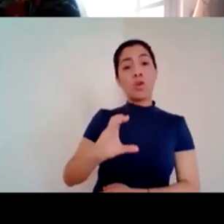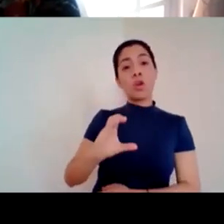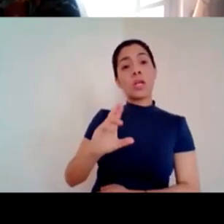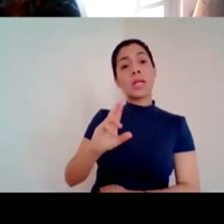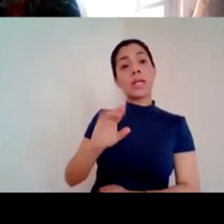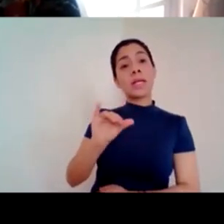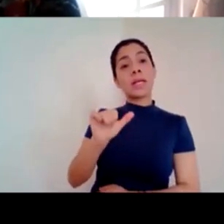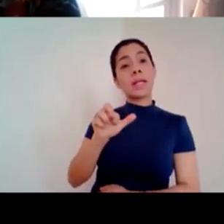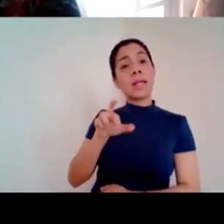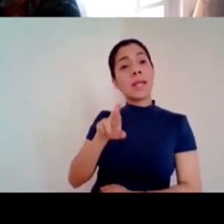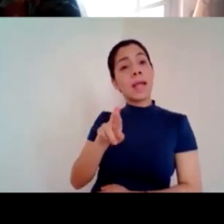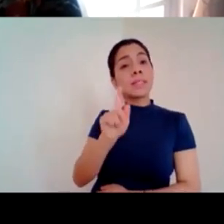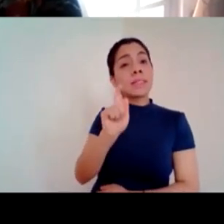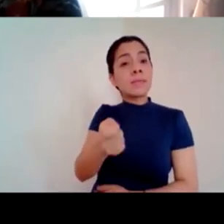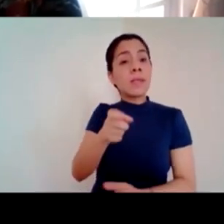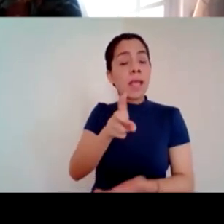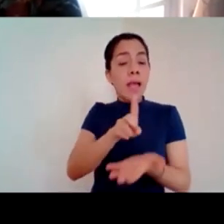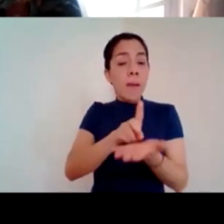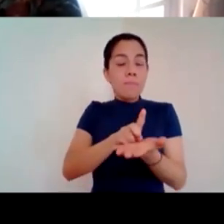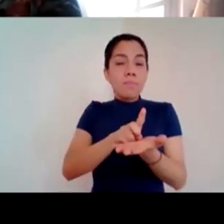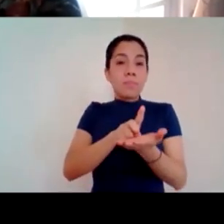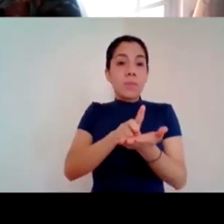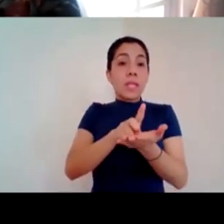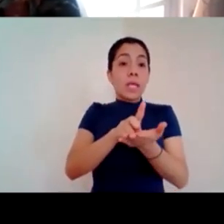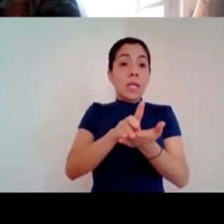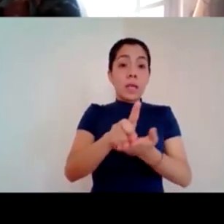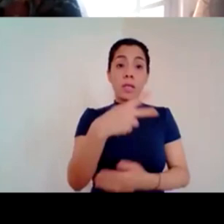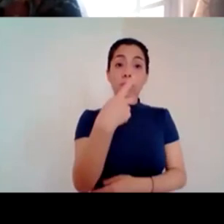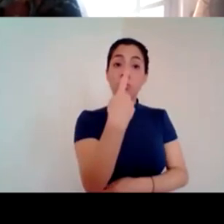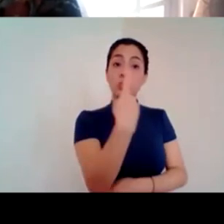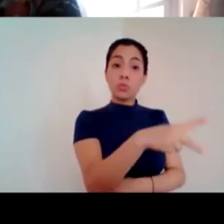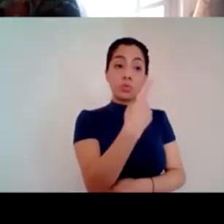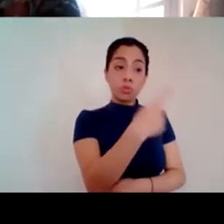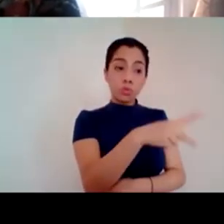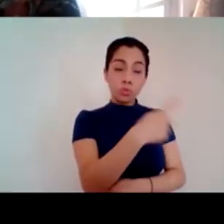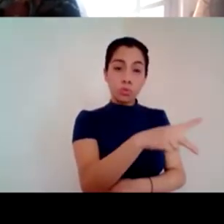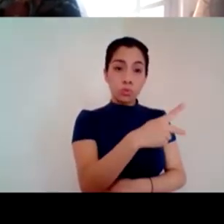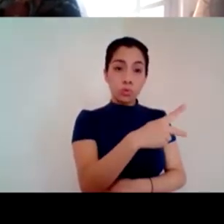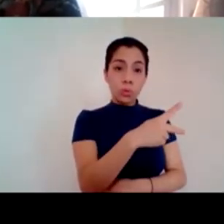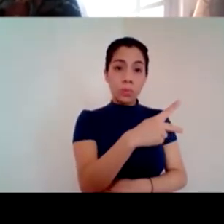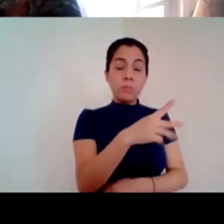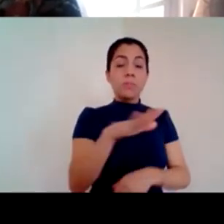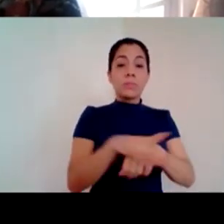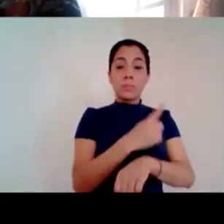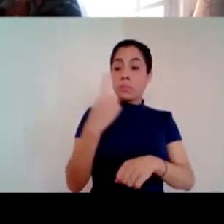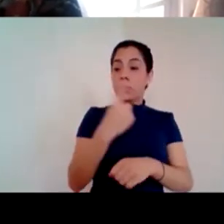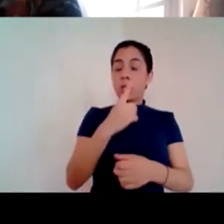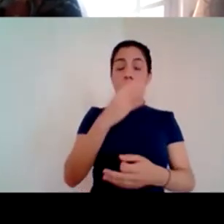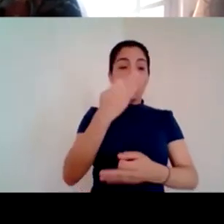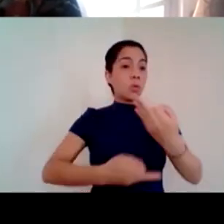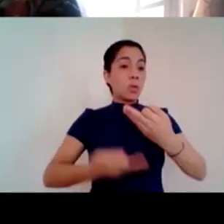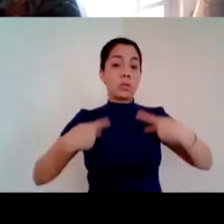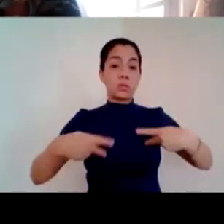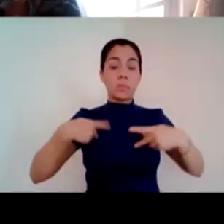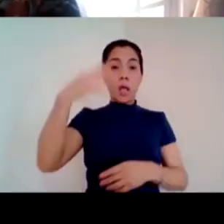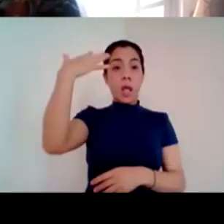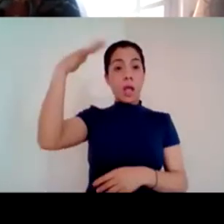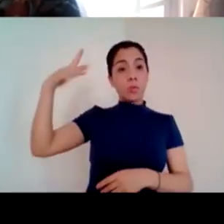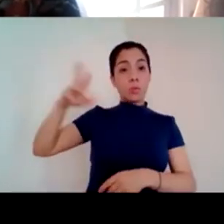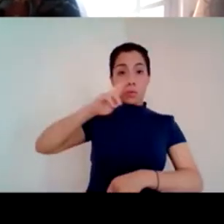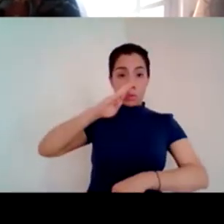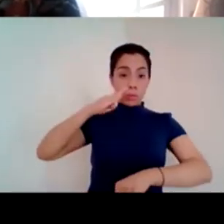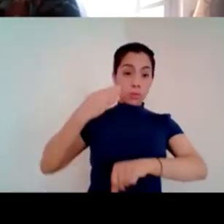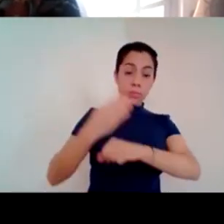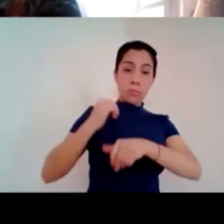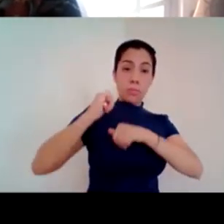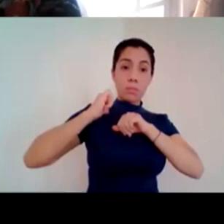de beneficencia de los entre comillas responsables cuidadores etcétera por amor del cielo es un